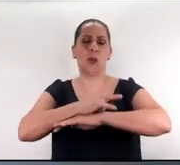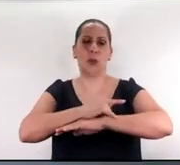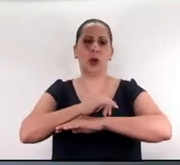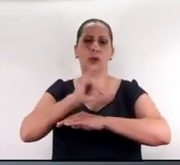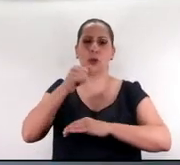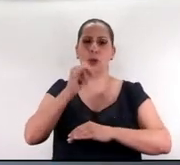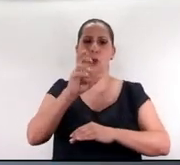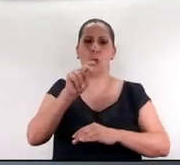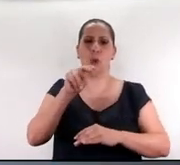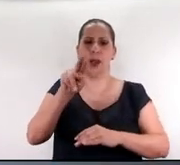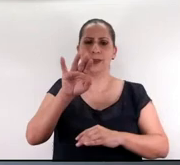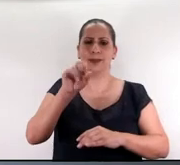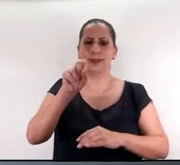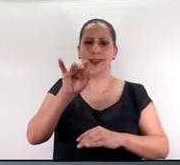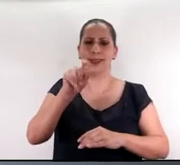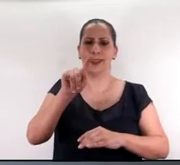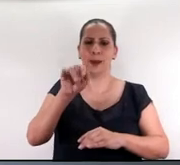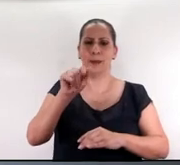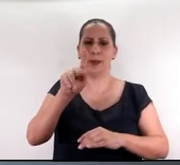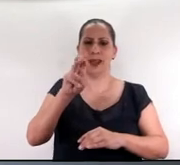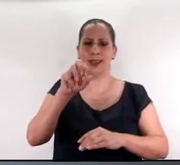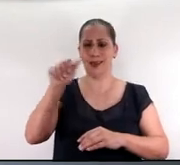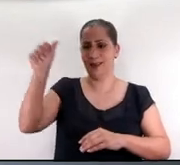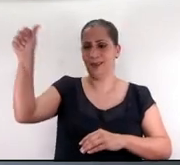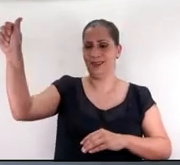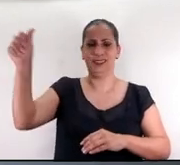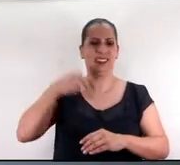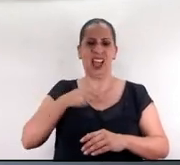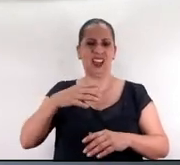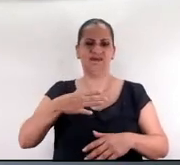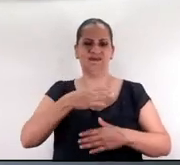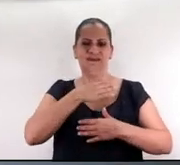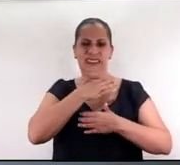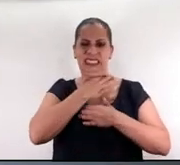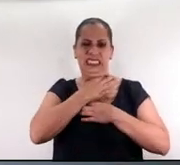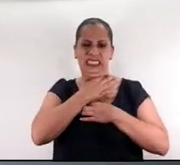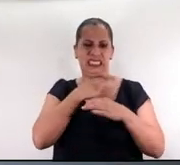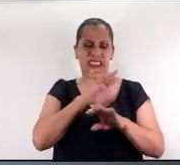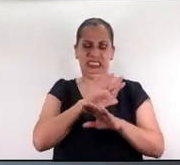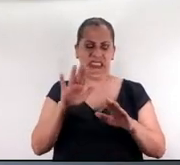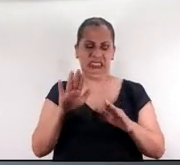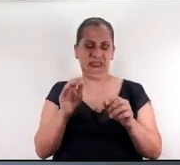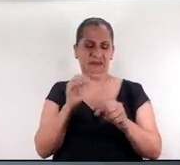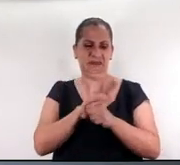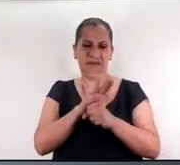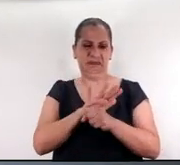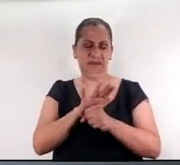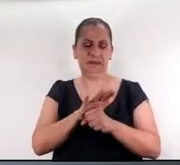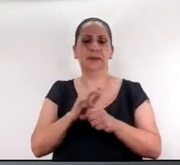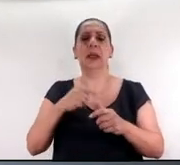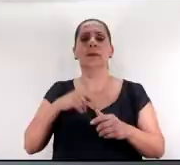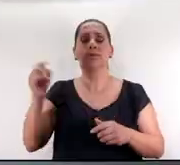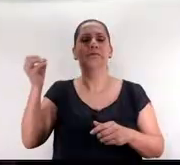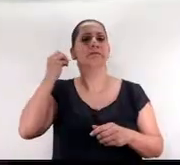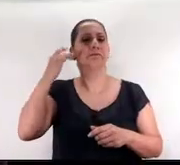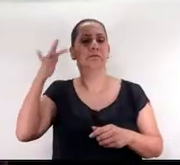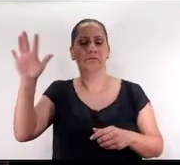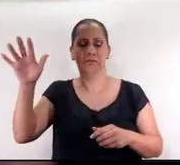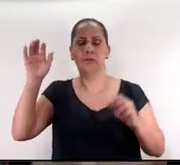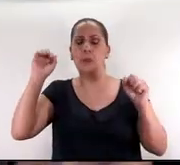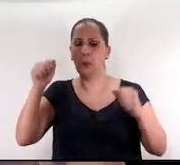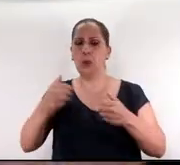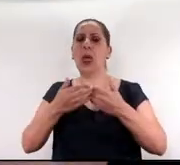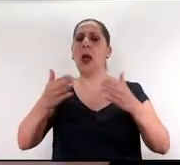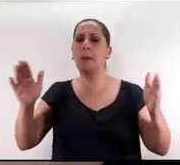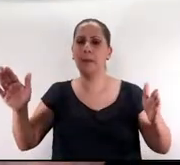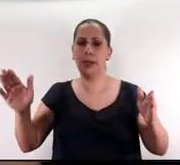límite. Y el Valle Central tiene mucha dificultad para ampliar un aeropuerto. Sí, yo no tengo duda y por tanto ahí el